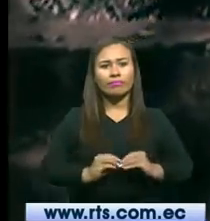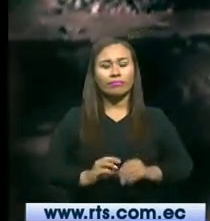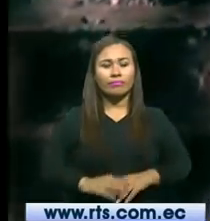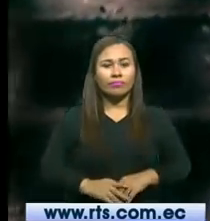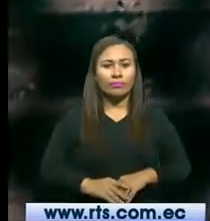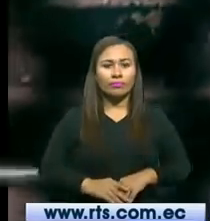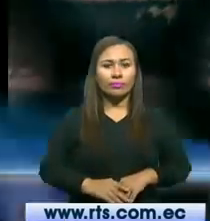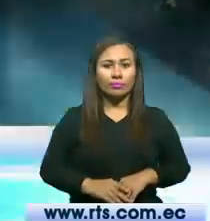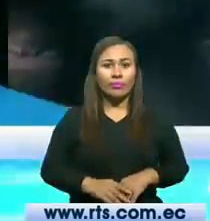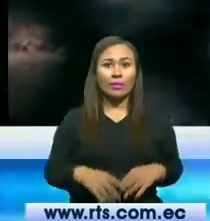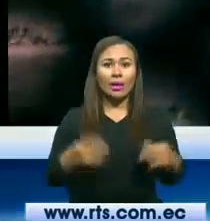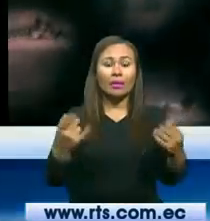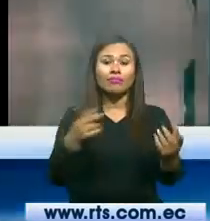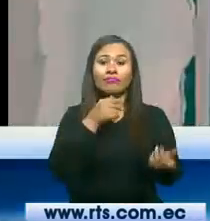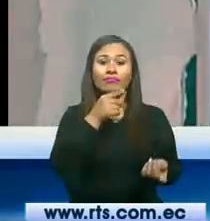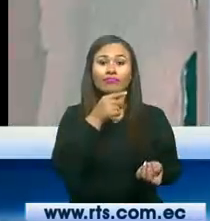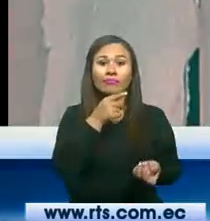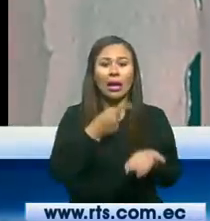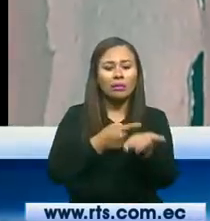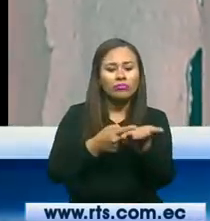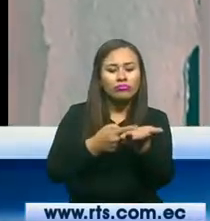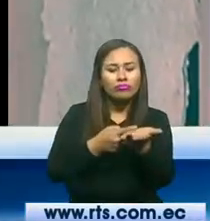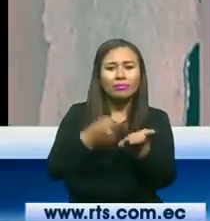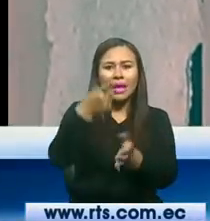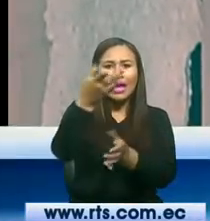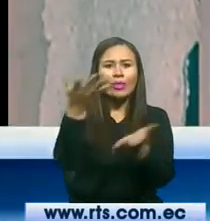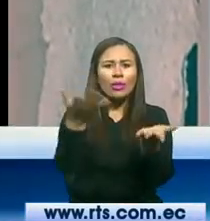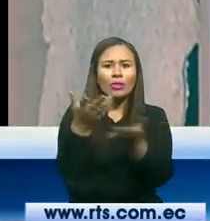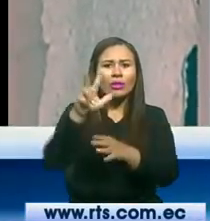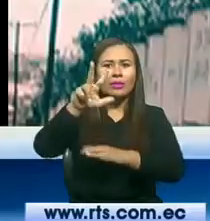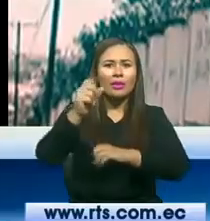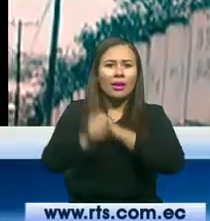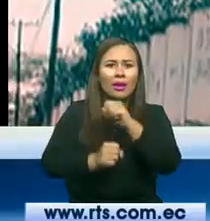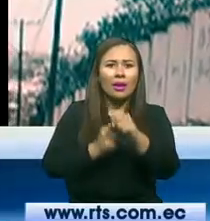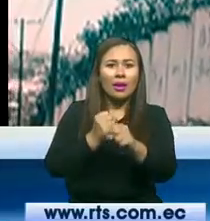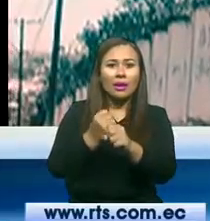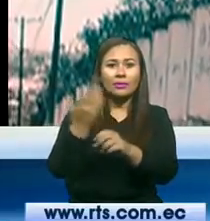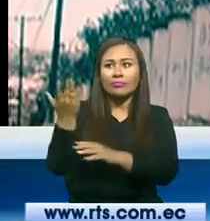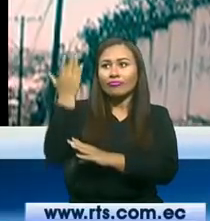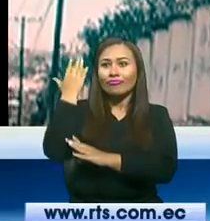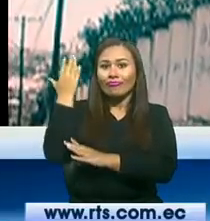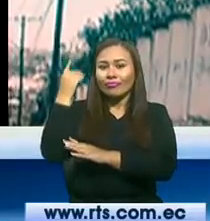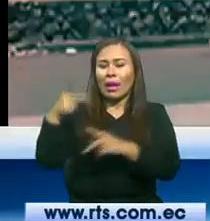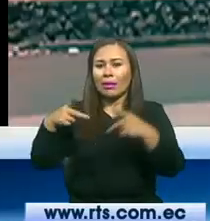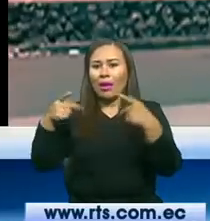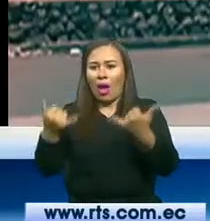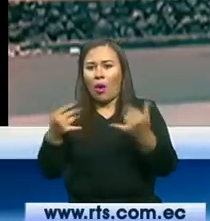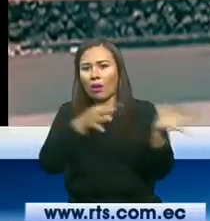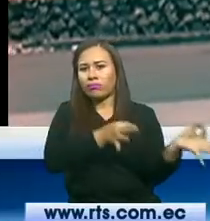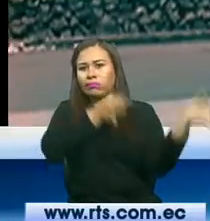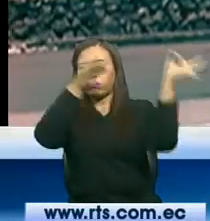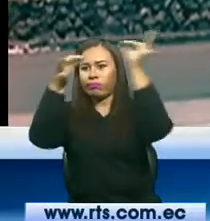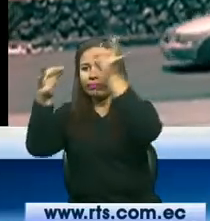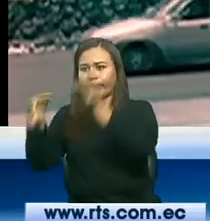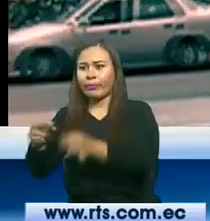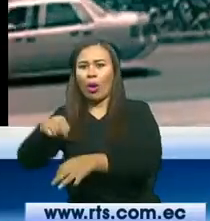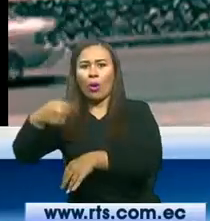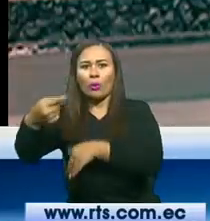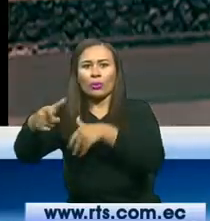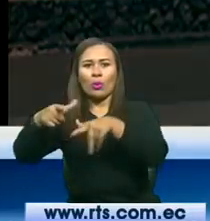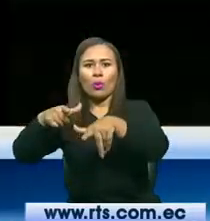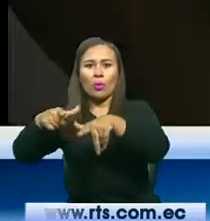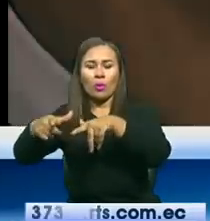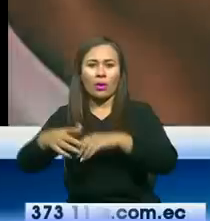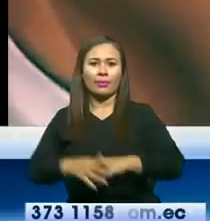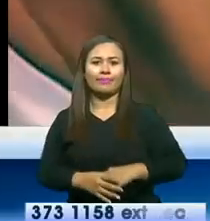Fue en las inmediaciones de un instituto que hace 3 años se trasladó a otro sector, en la cooperativa Juan Montalvo, pero